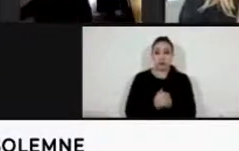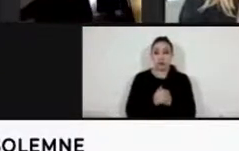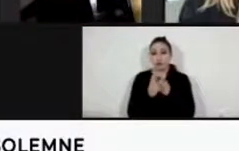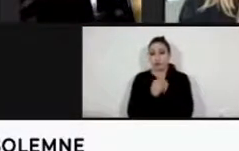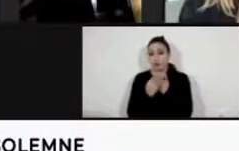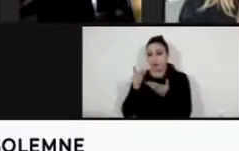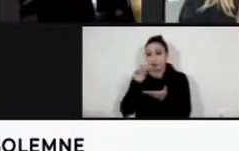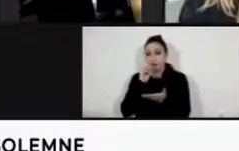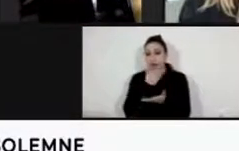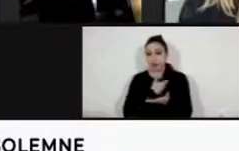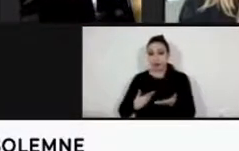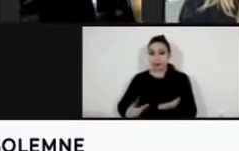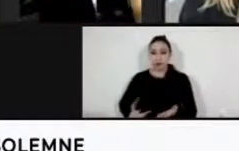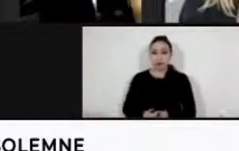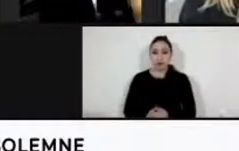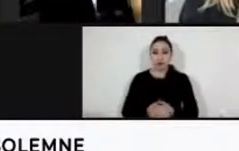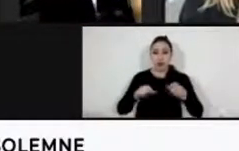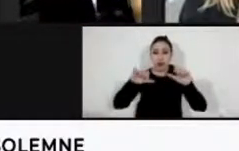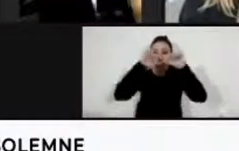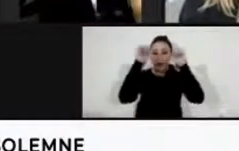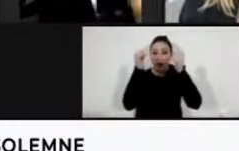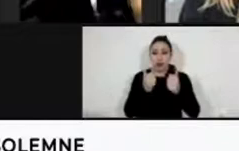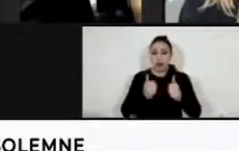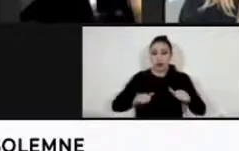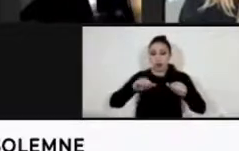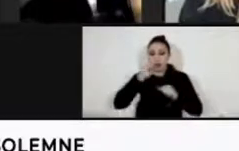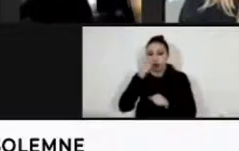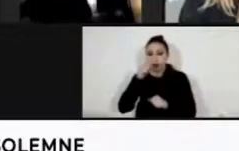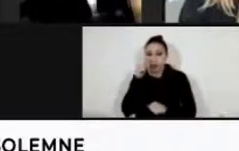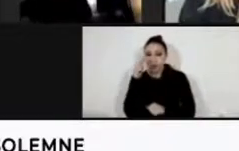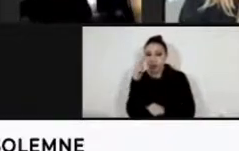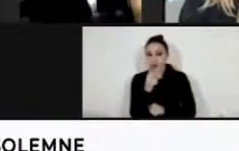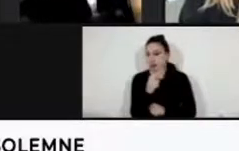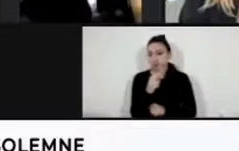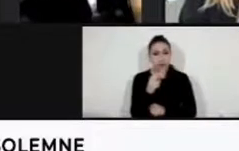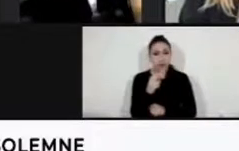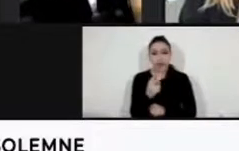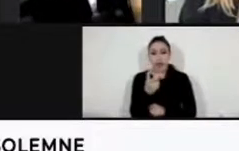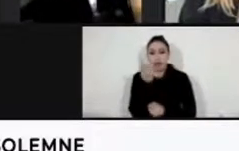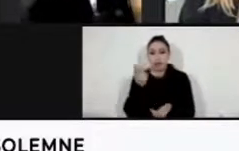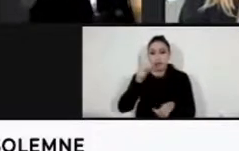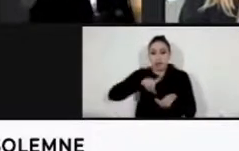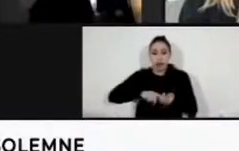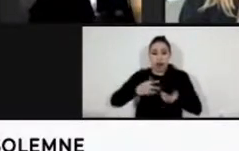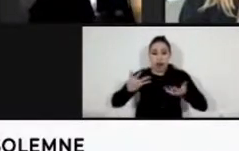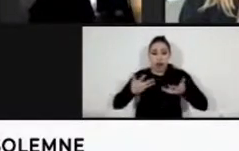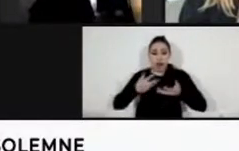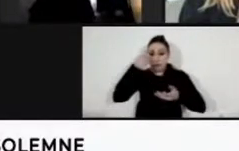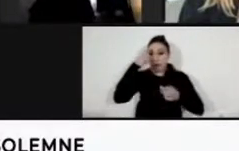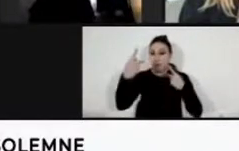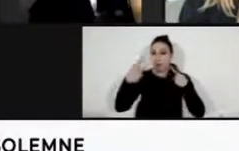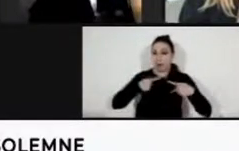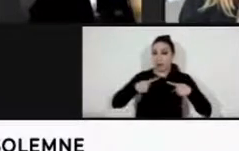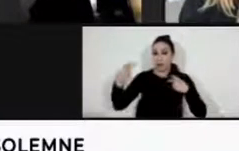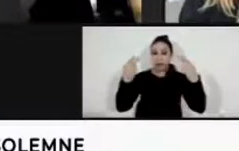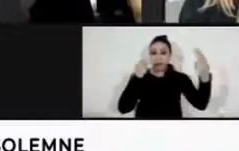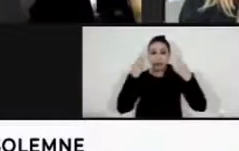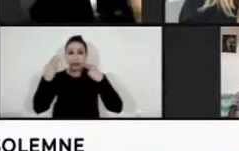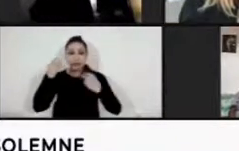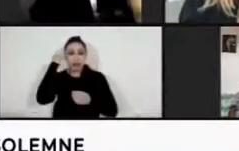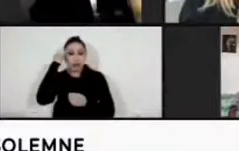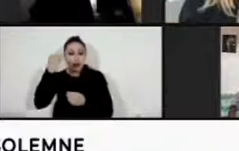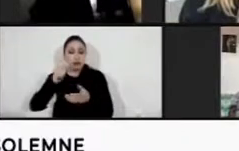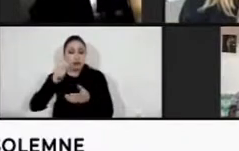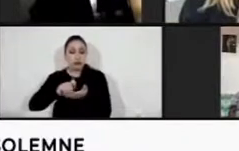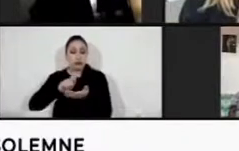presidenta. El arte no es lo que ves, sino lo que haces que vean los demás. Edgar Degas.